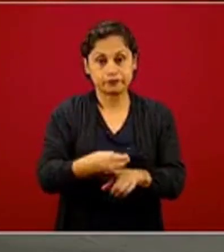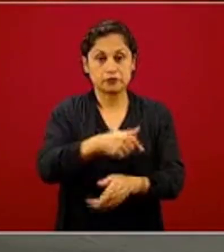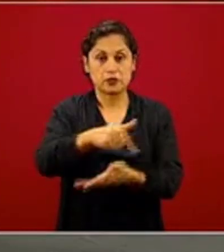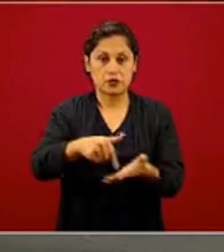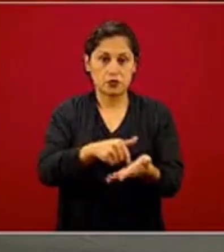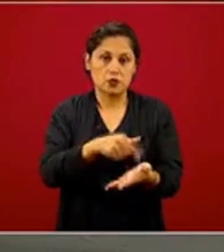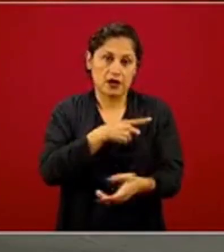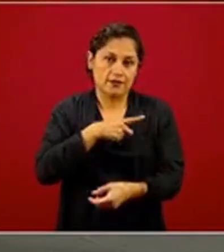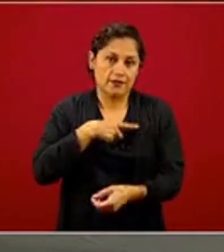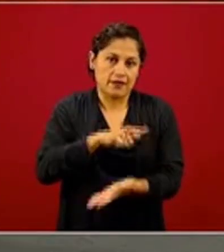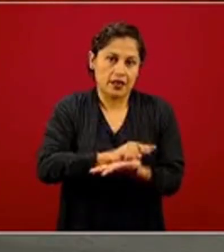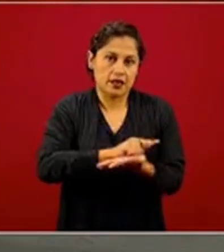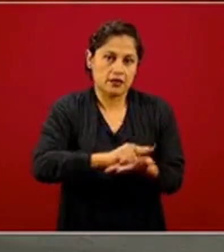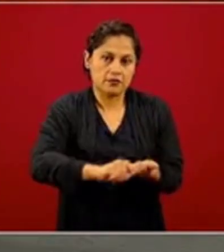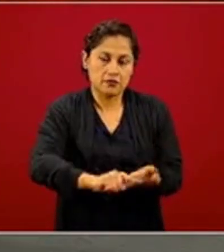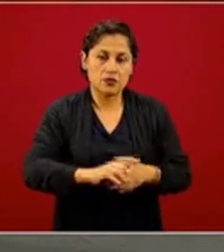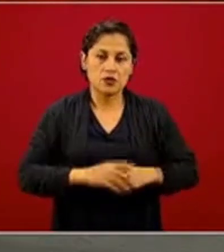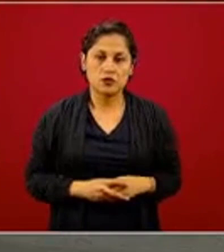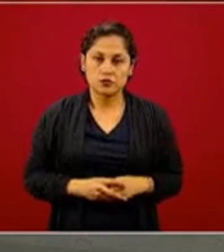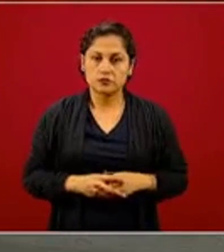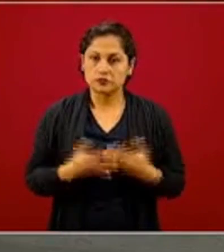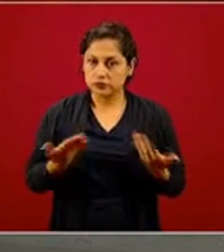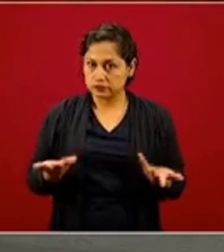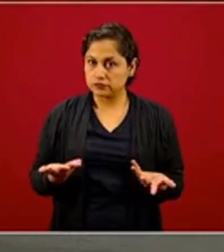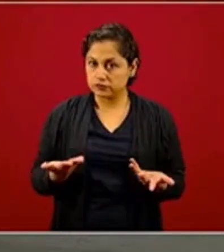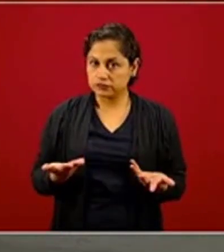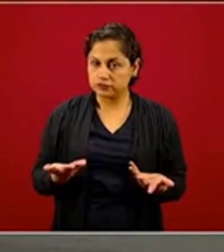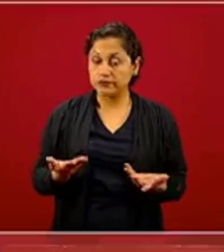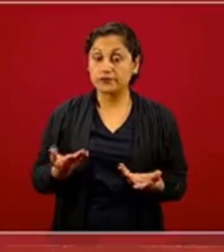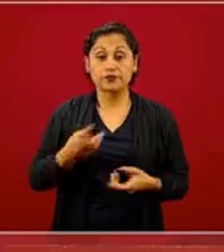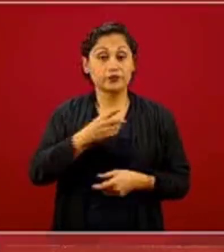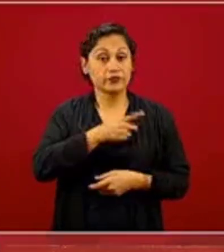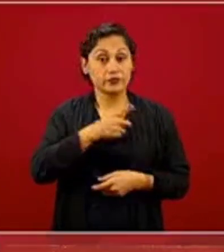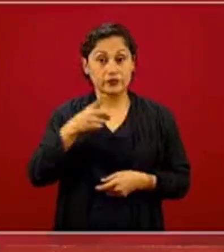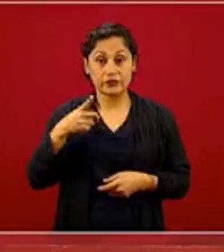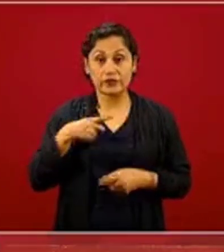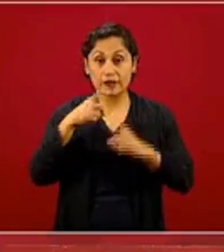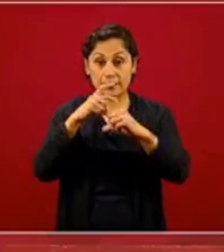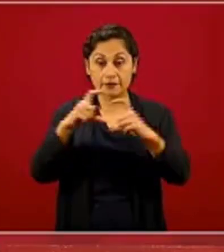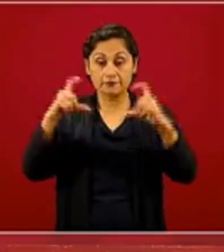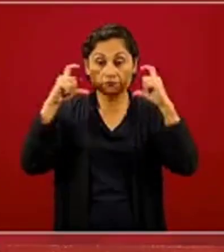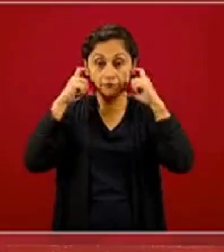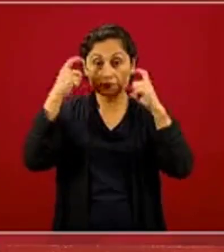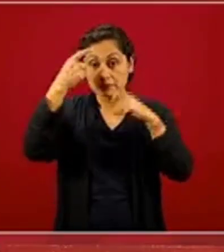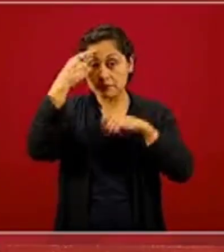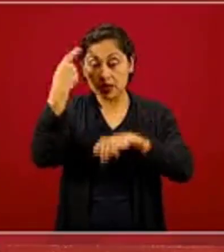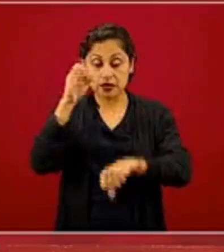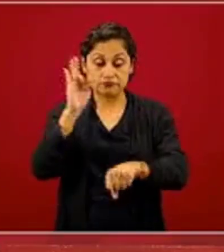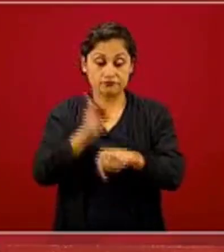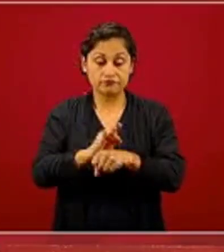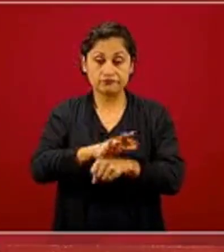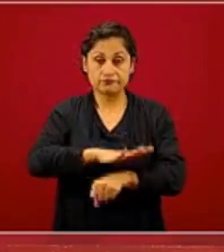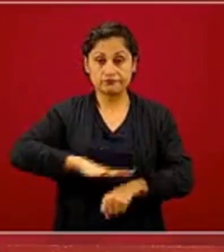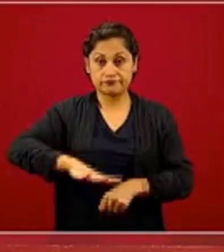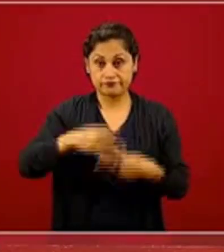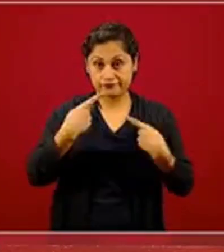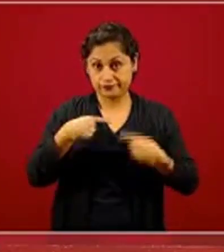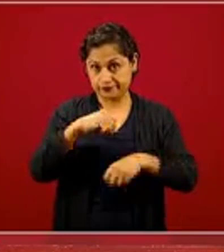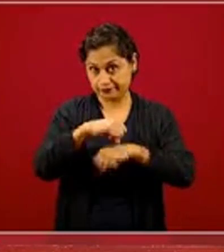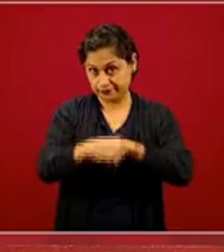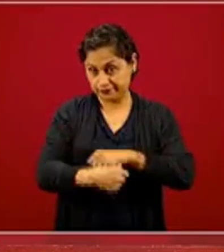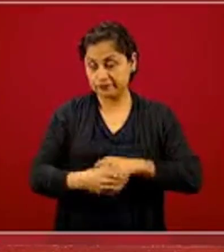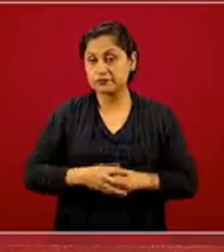o por lo menos sin esas secreciones respiratorias. Entonces, sí está claro a lo largo de muchos años